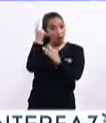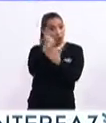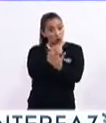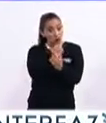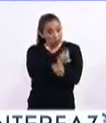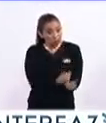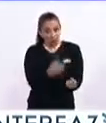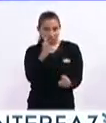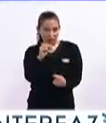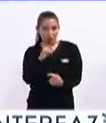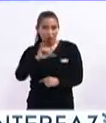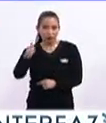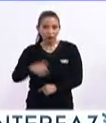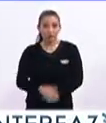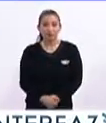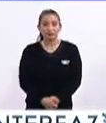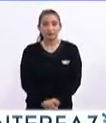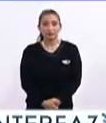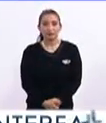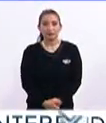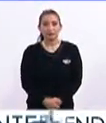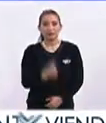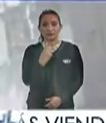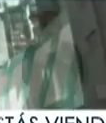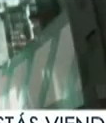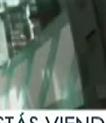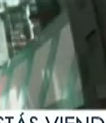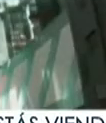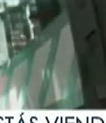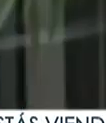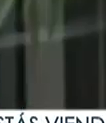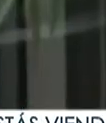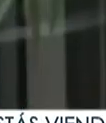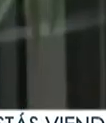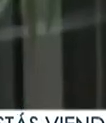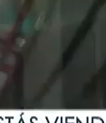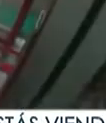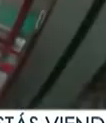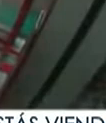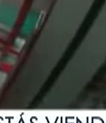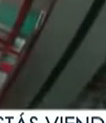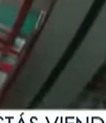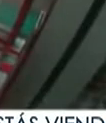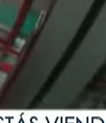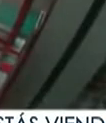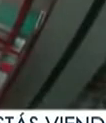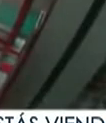a los niños.